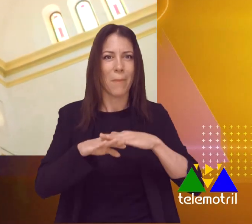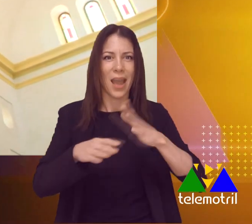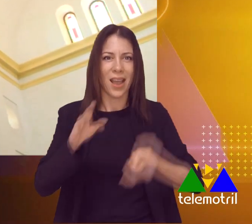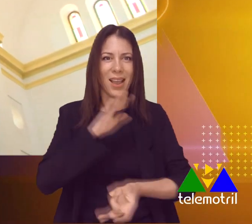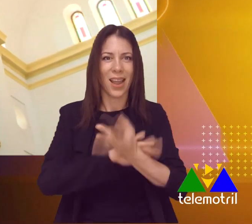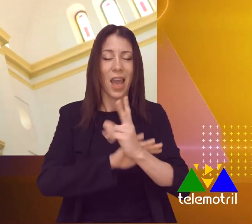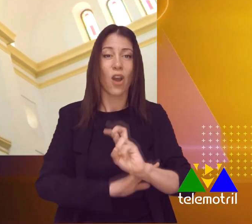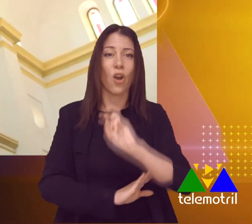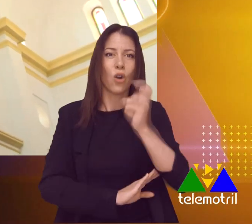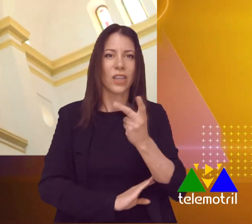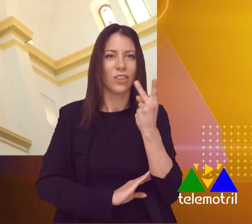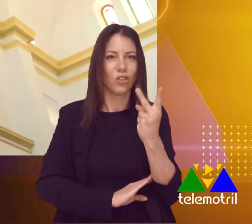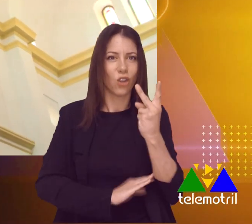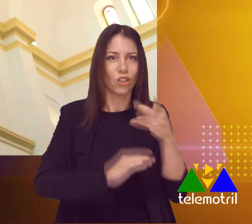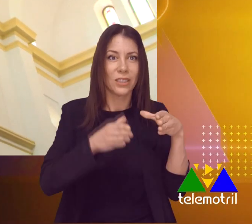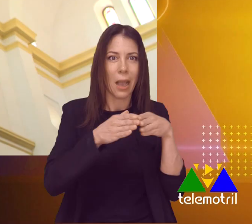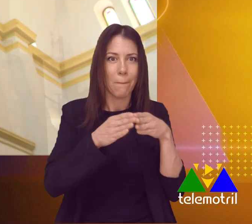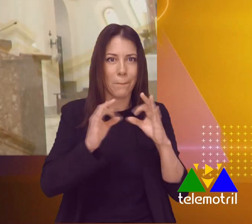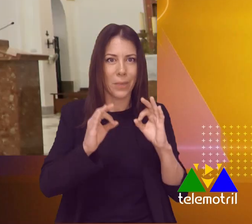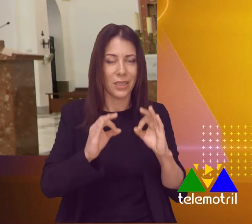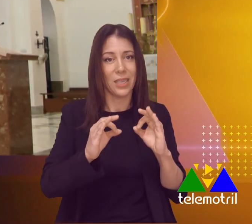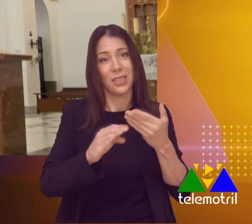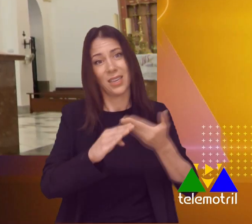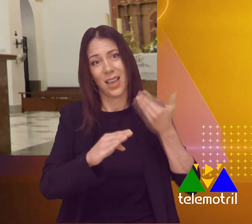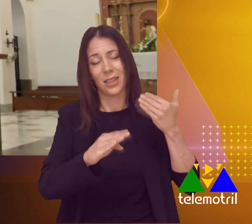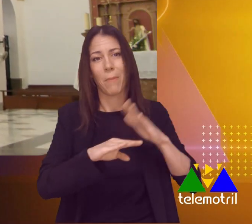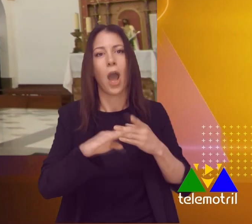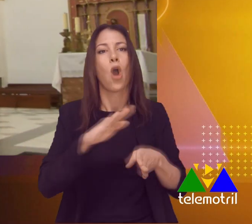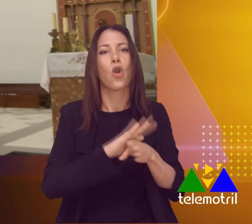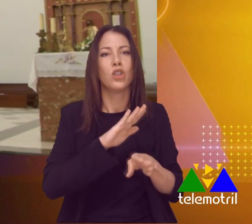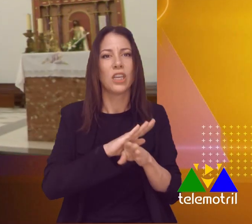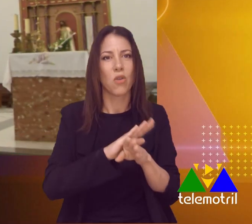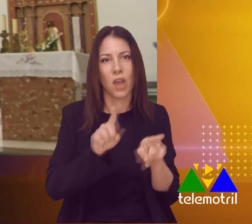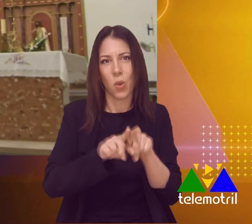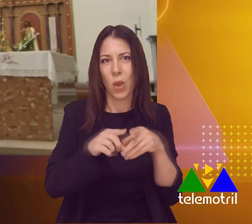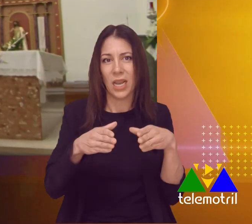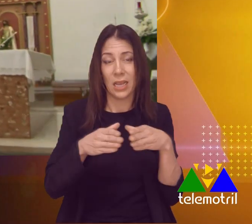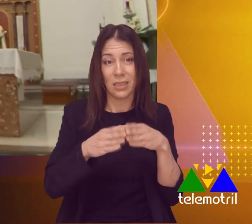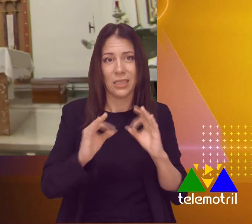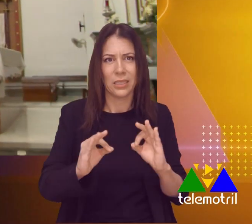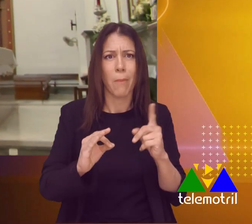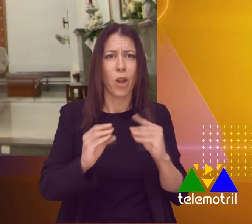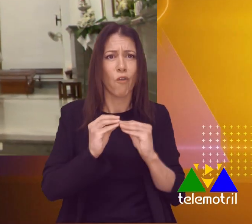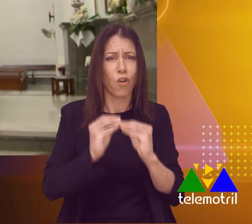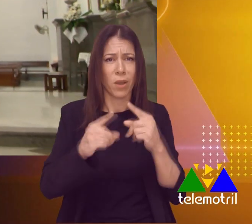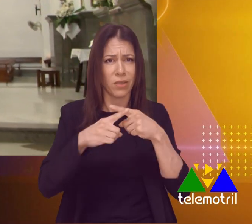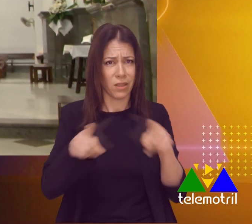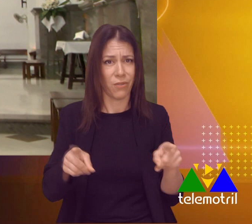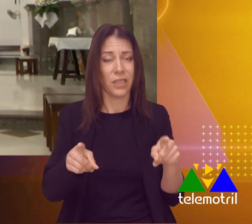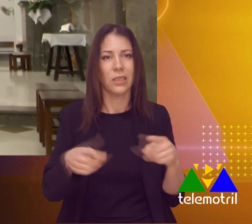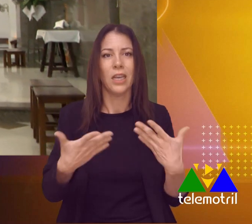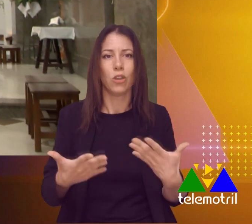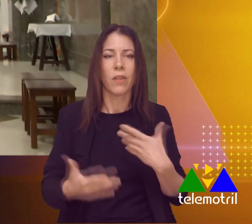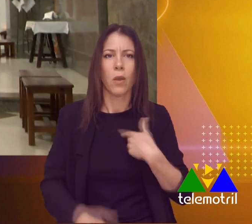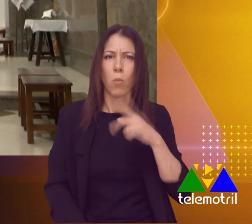crear otras 2 capillas en lo que había sido la antigua. Para darle continuidad, que venía siendo. Para darle continuidad, pero lo hace de manera distinta. Si